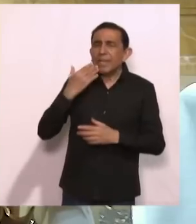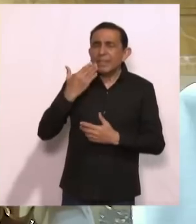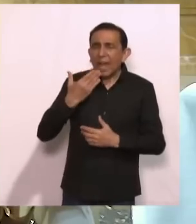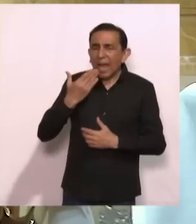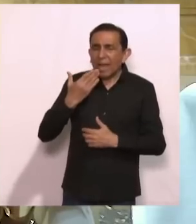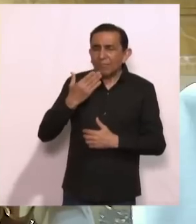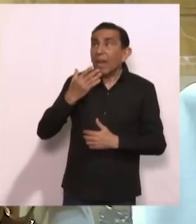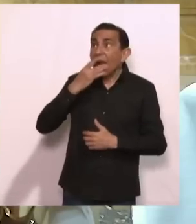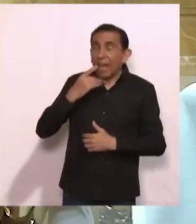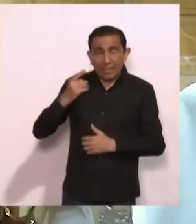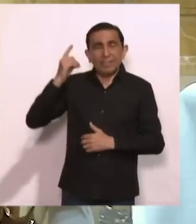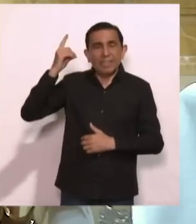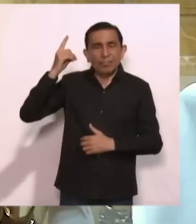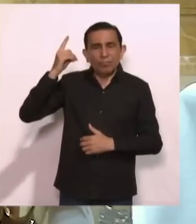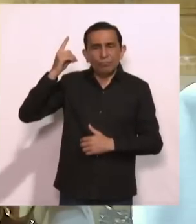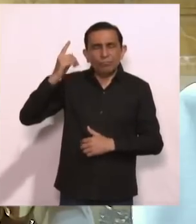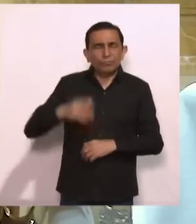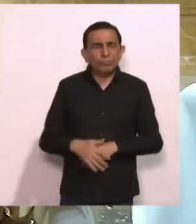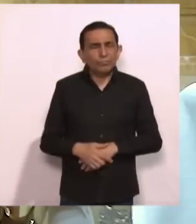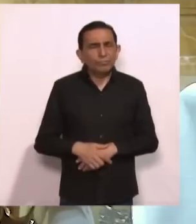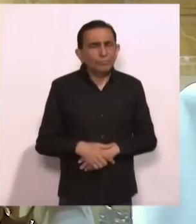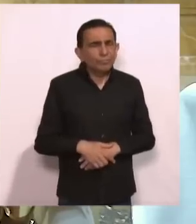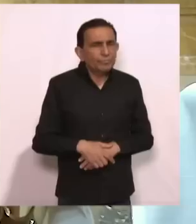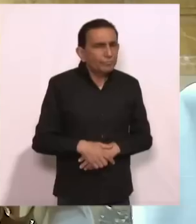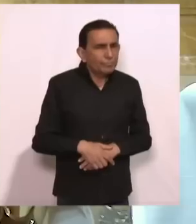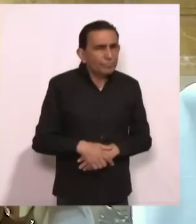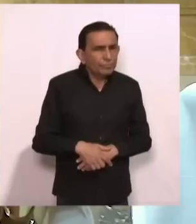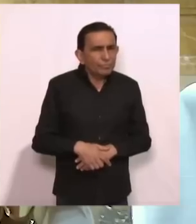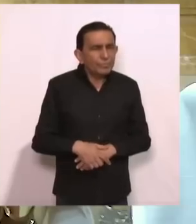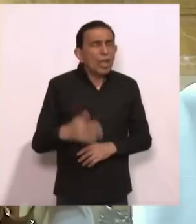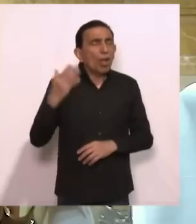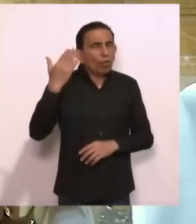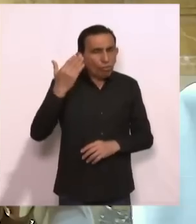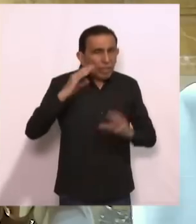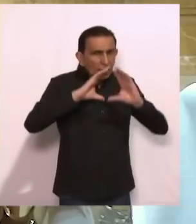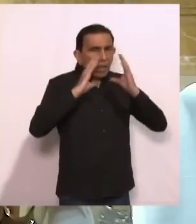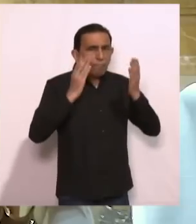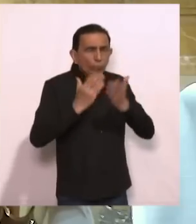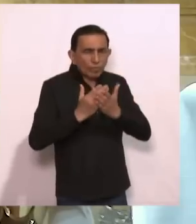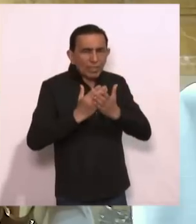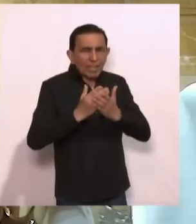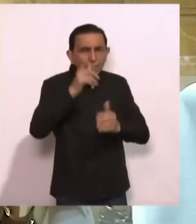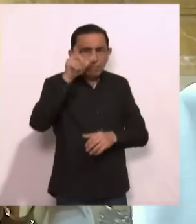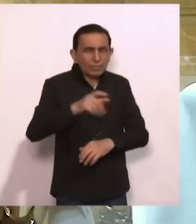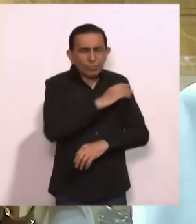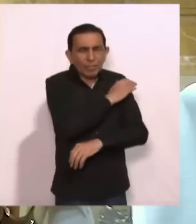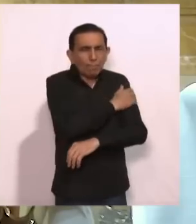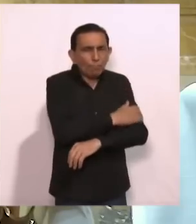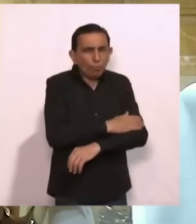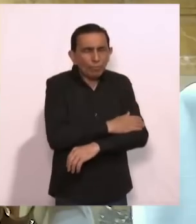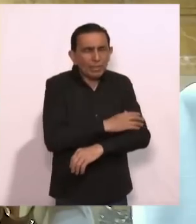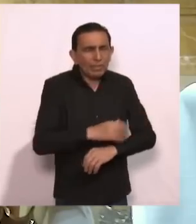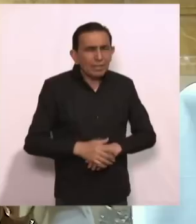de esto. En la Jornada Mundial de los Pobres de hoy, se nos invita